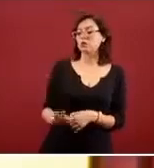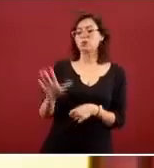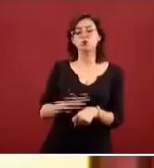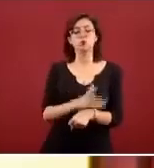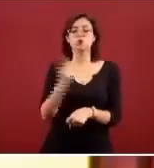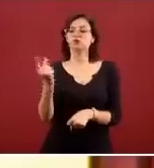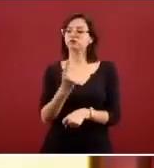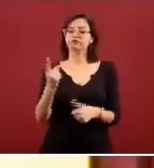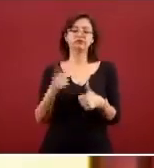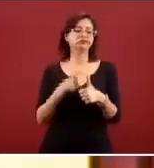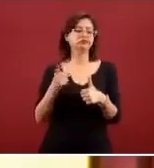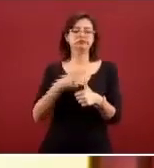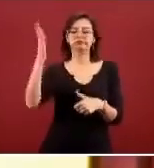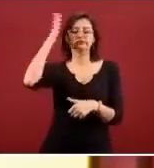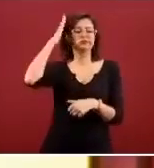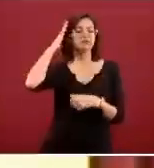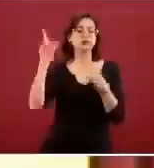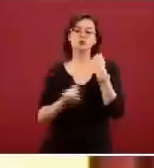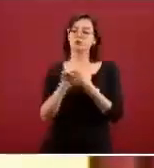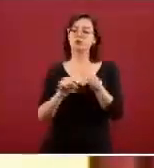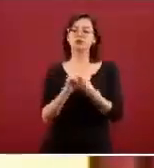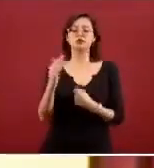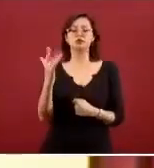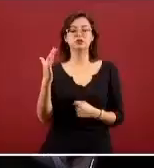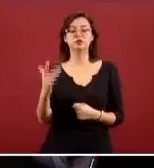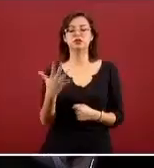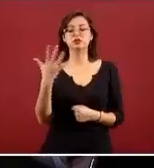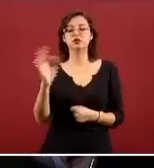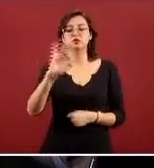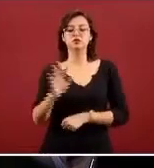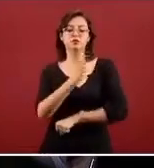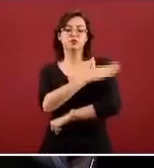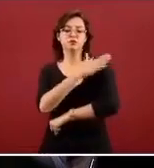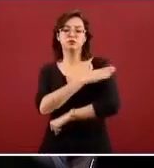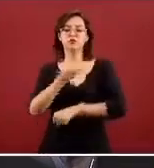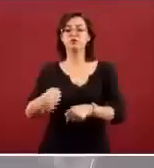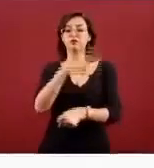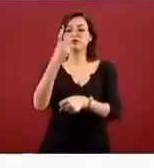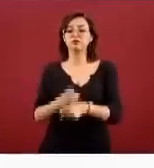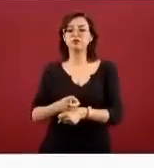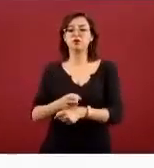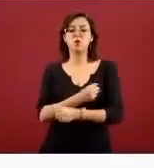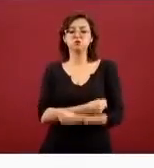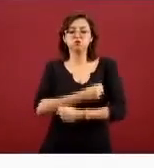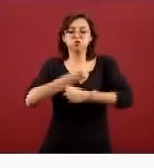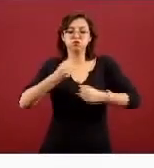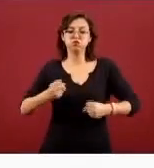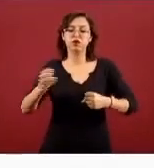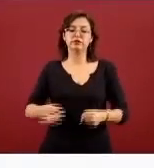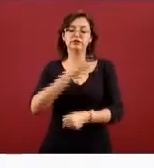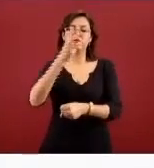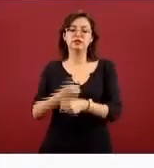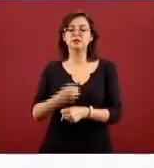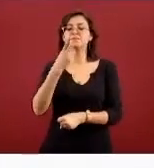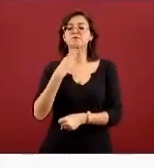con un 55%, la hipertensión, seguida de la obesidad y la diabetes, que sabemos que son los 3 factores de